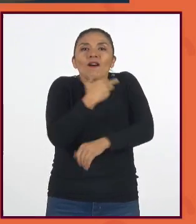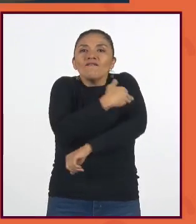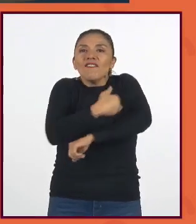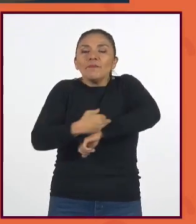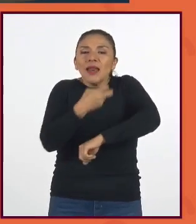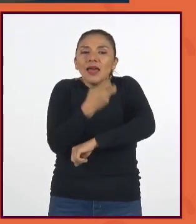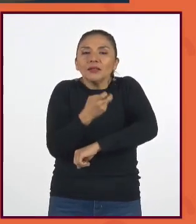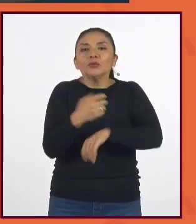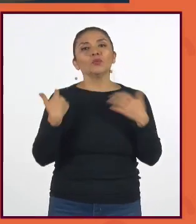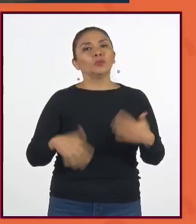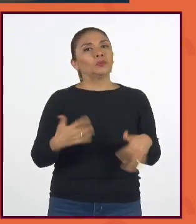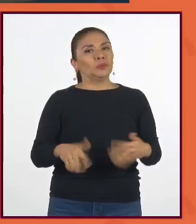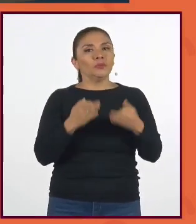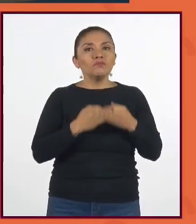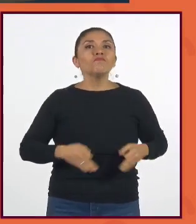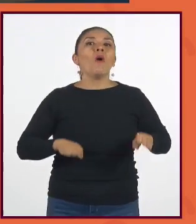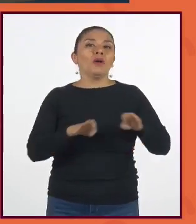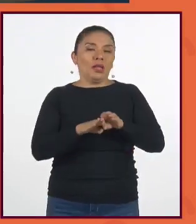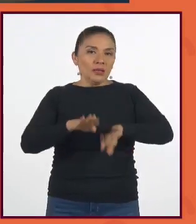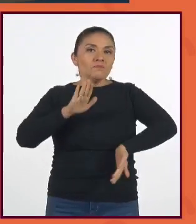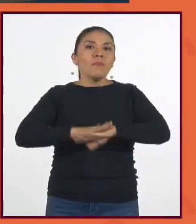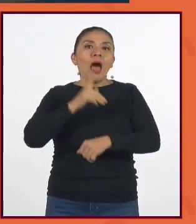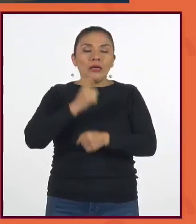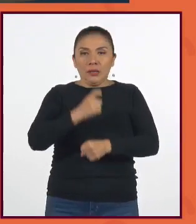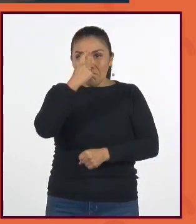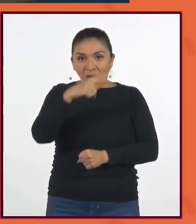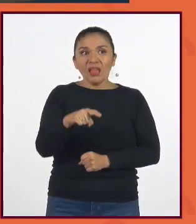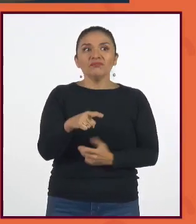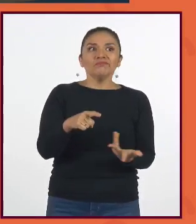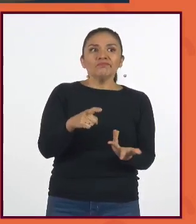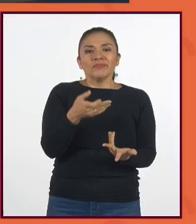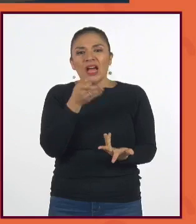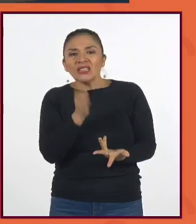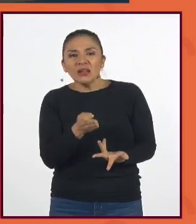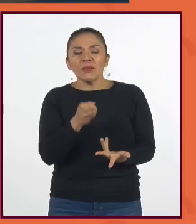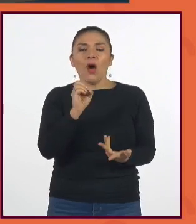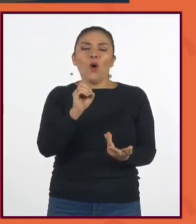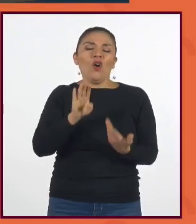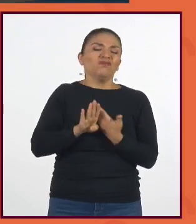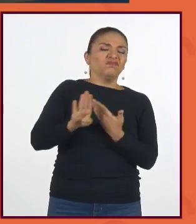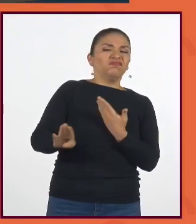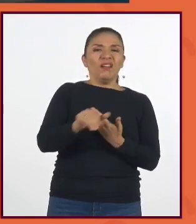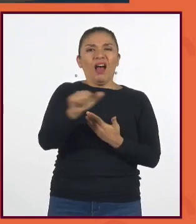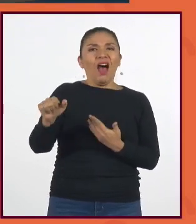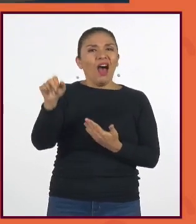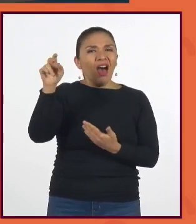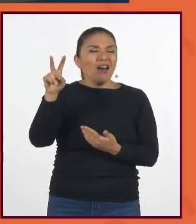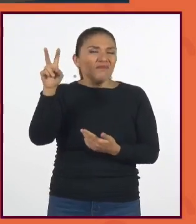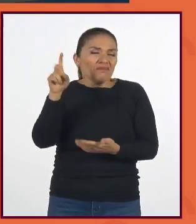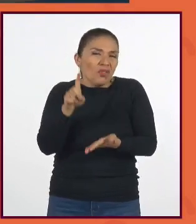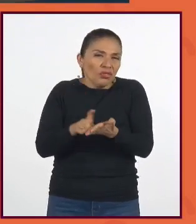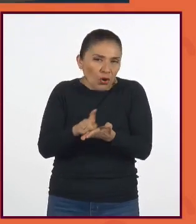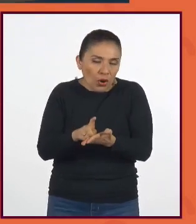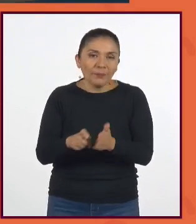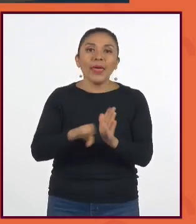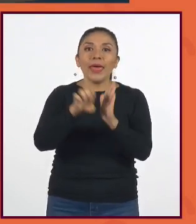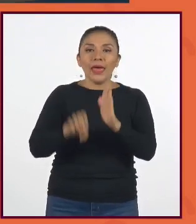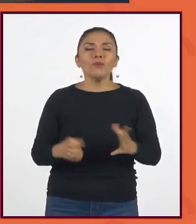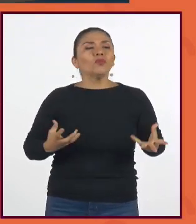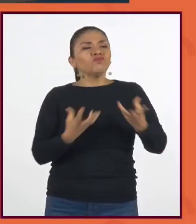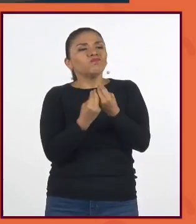factores importantes para el consumo de alguna sustancia. La dinámica familiar es